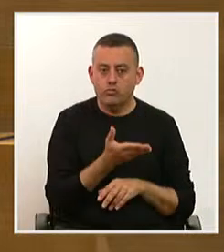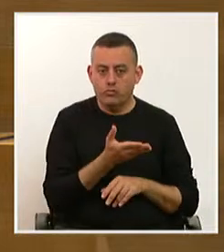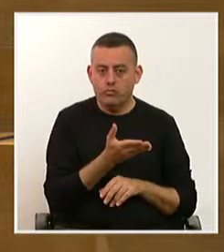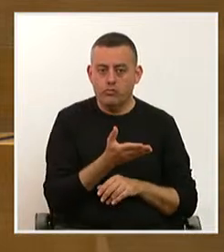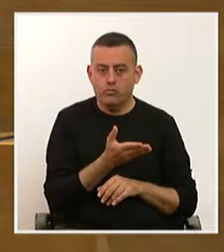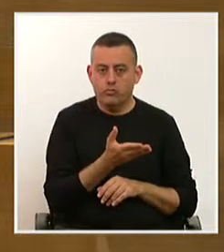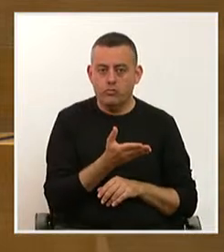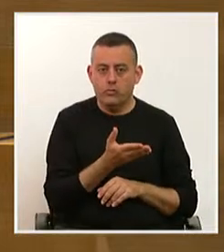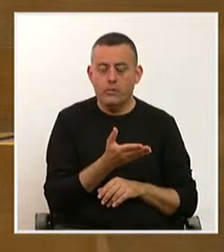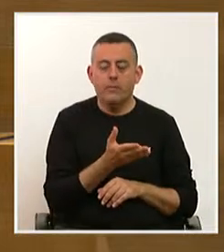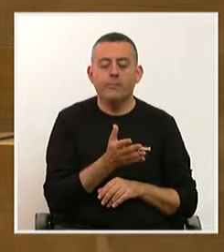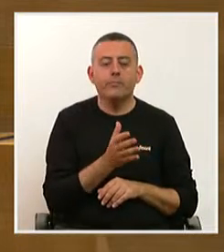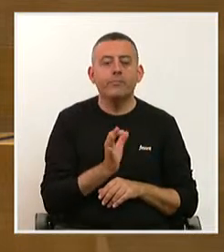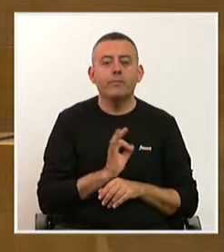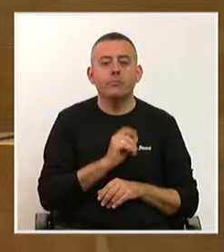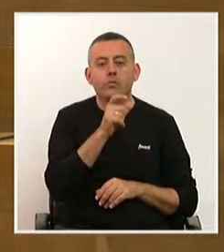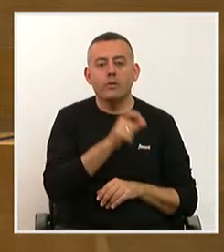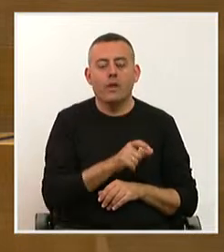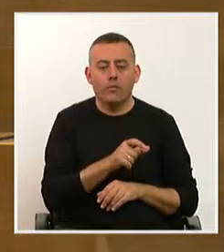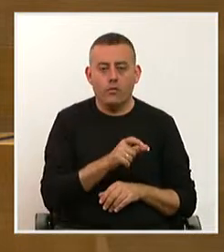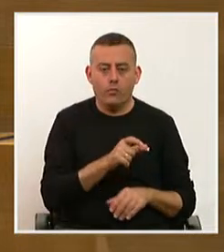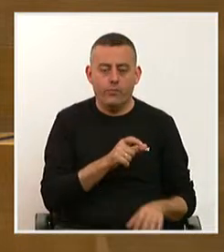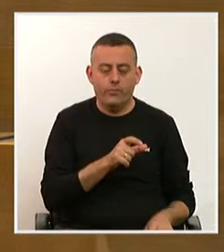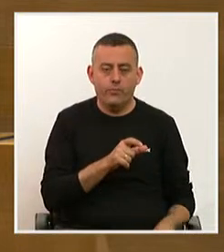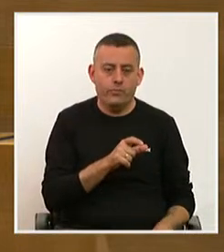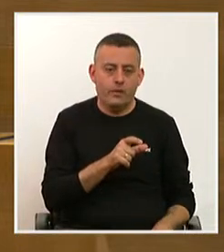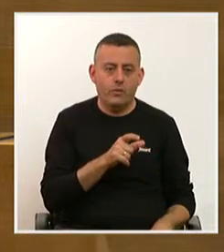la palabra ilustre diputado José María